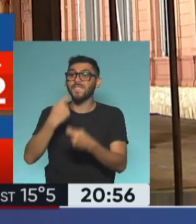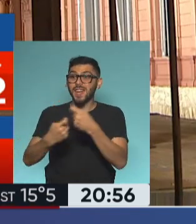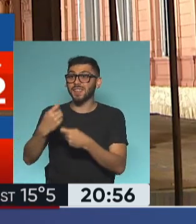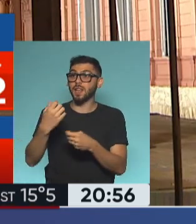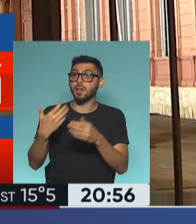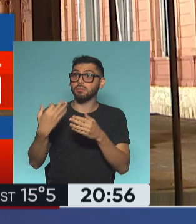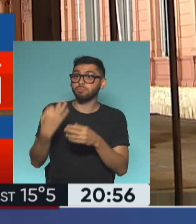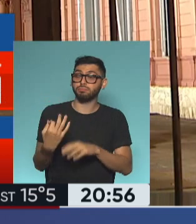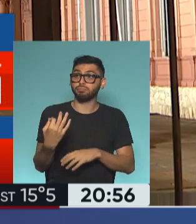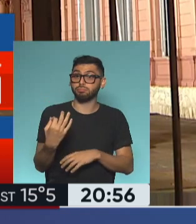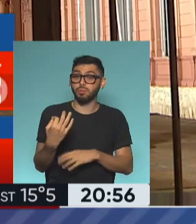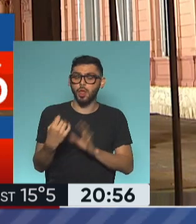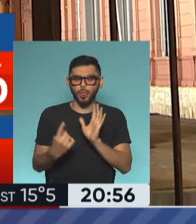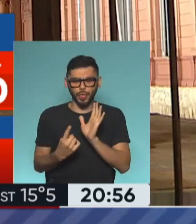el